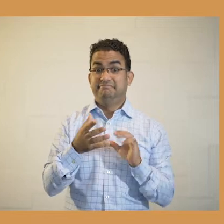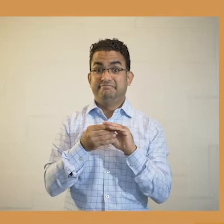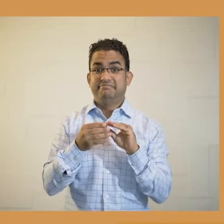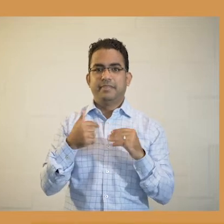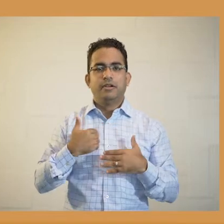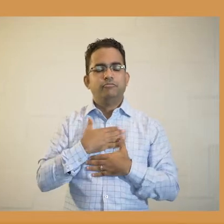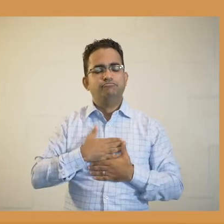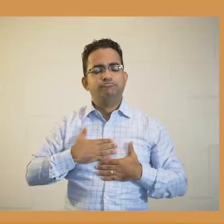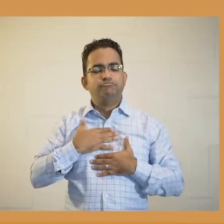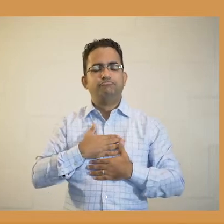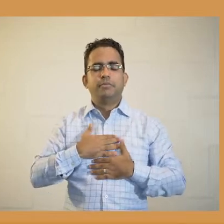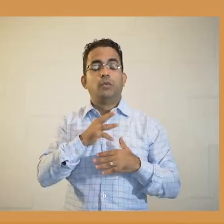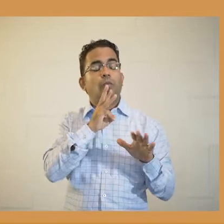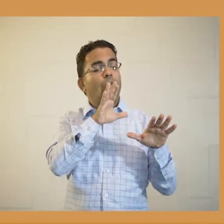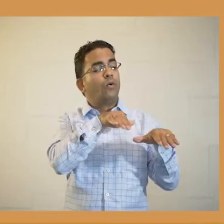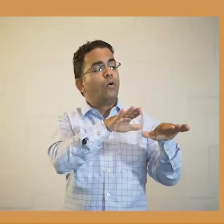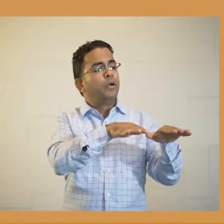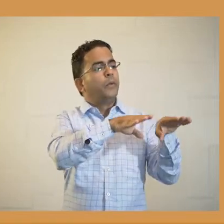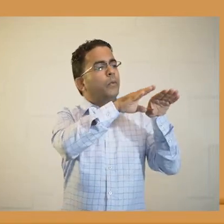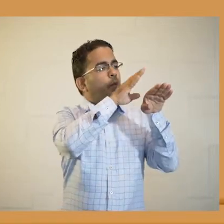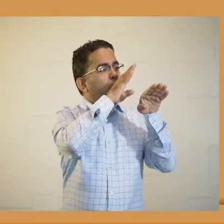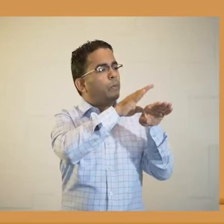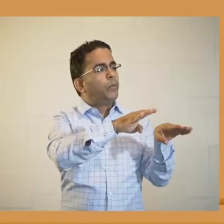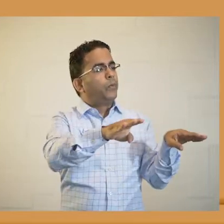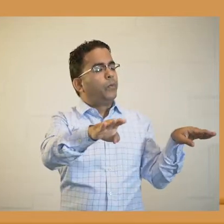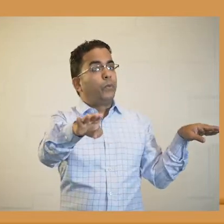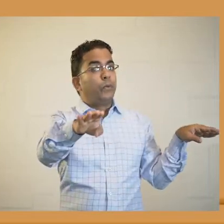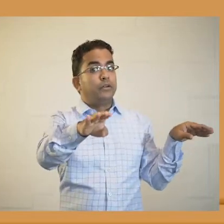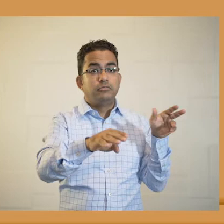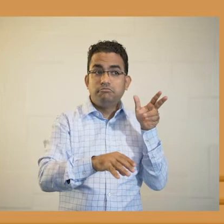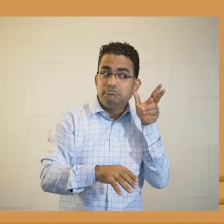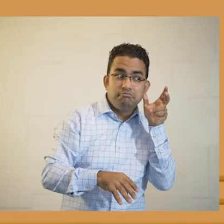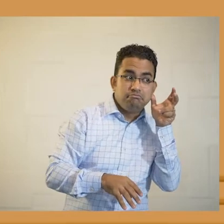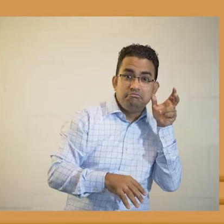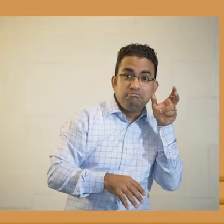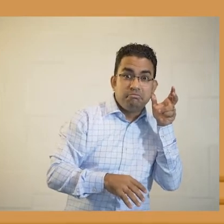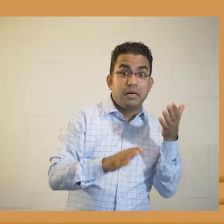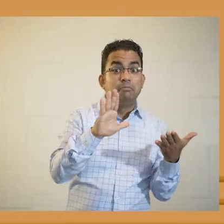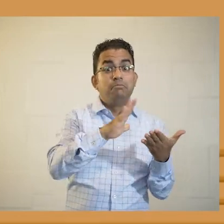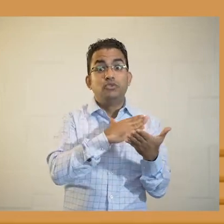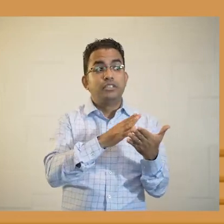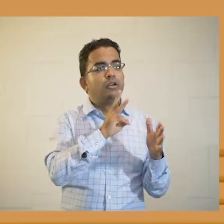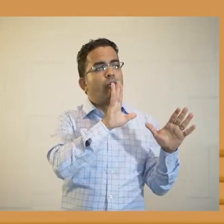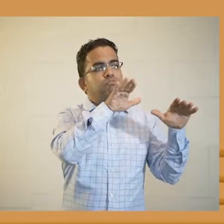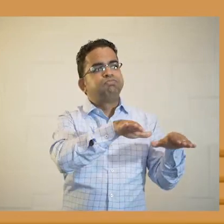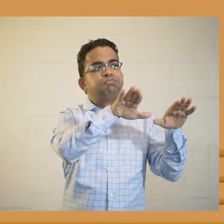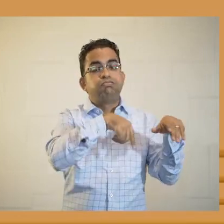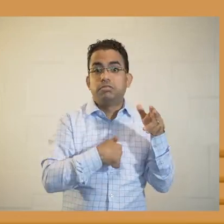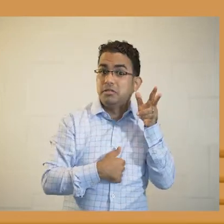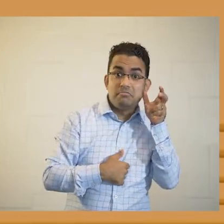Disfruto mirando la tranquilidad del mar, aunque nunca llegue a escuchar la música de las olas.